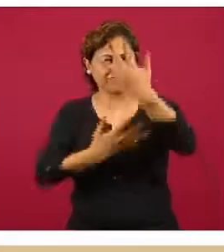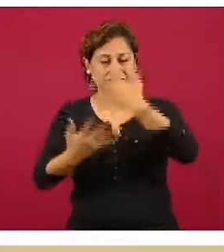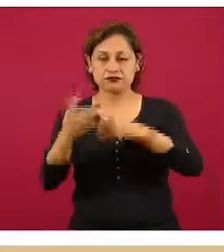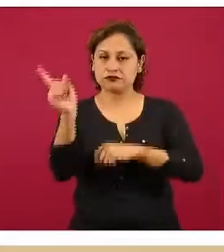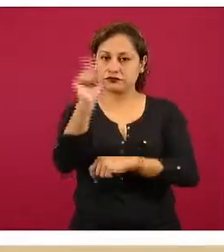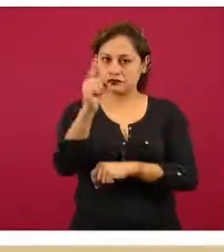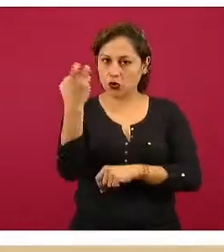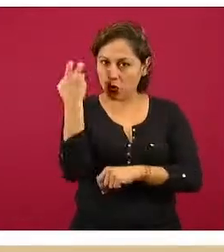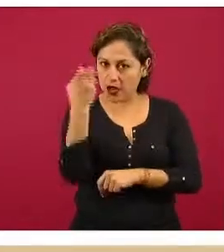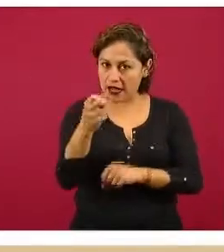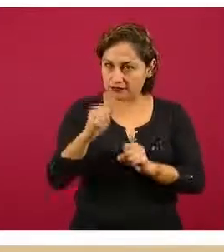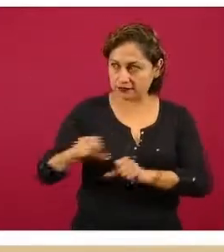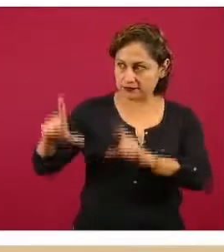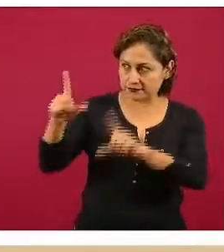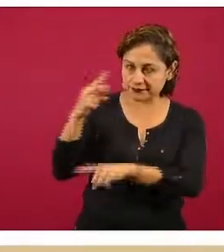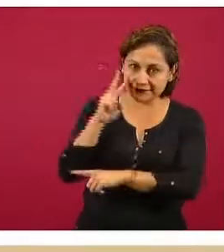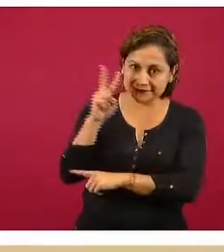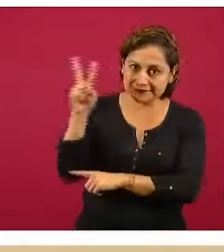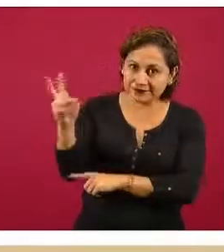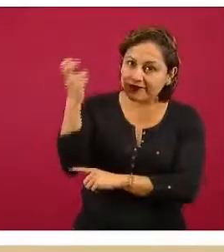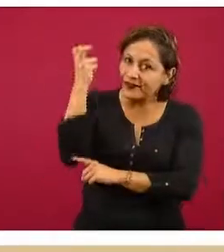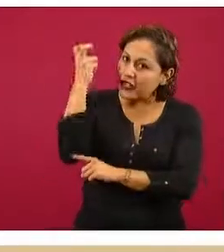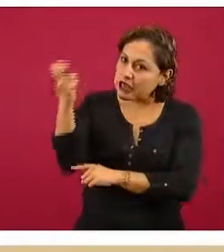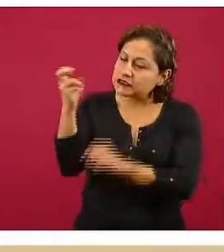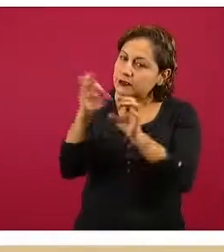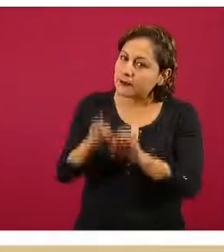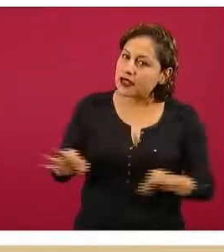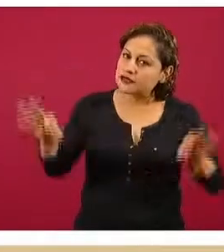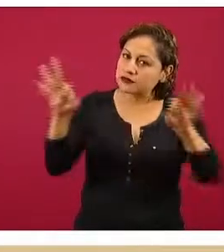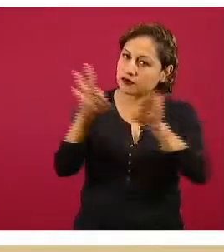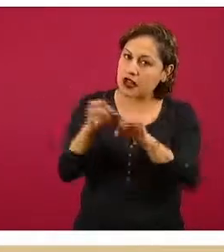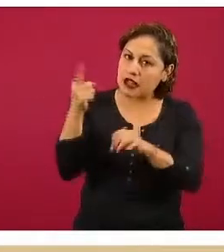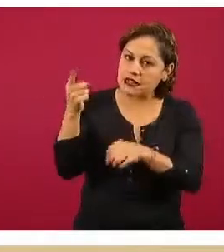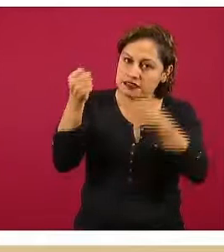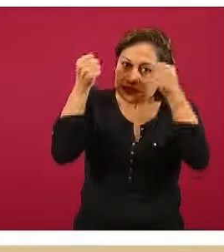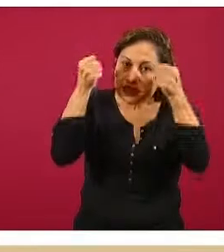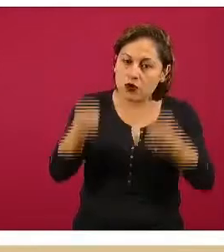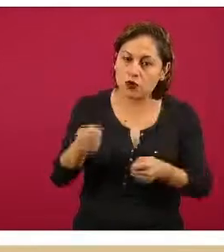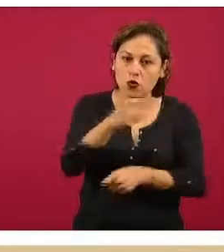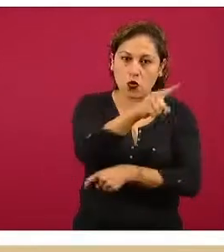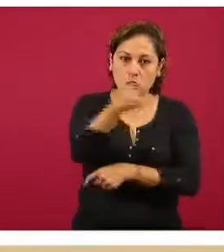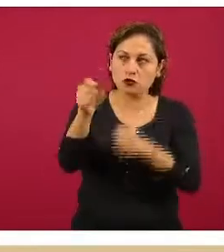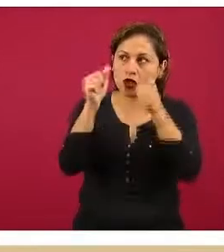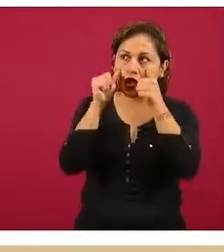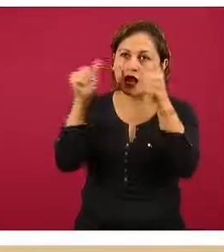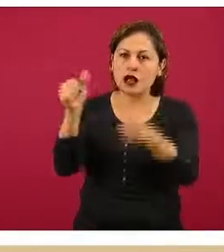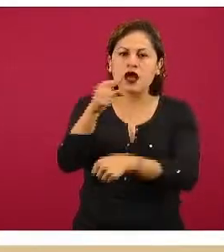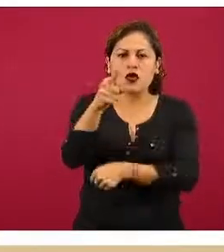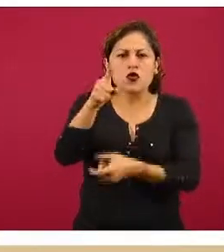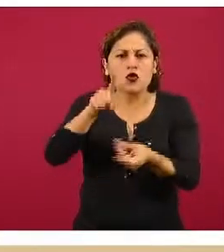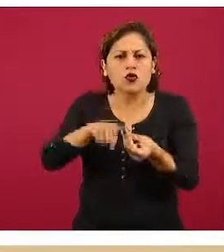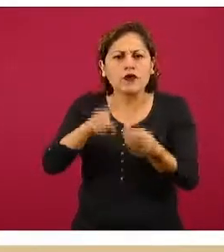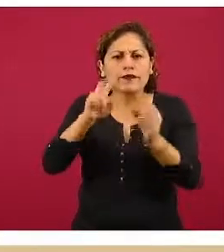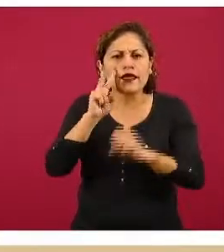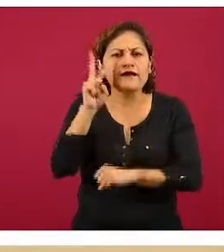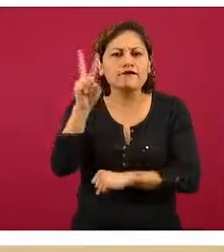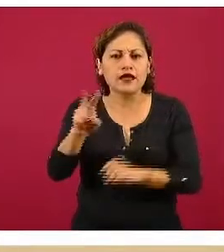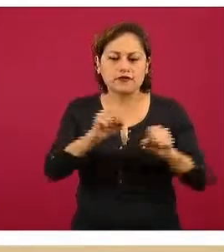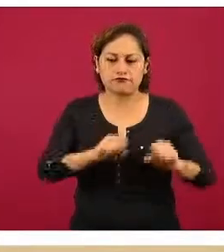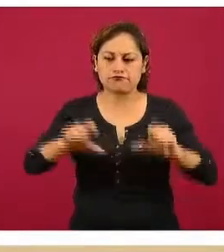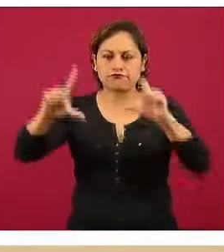que están en la Secretaría de Salud y que a las cuales ustedes pueden acceder, insisto, en el portal de